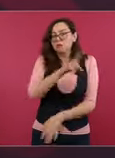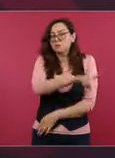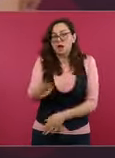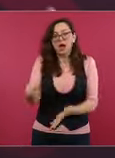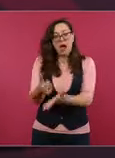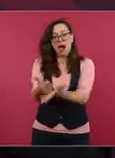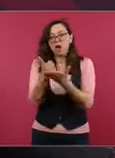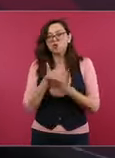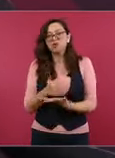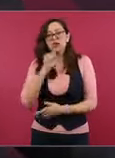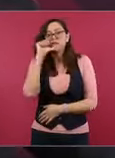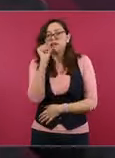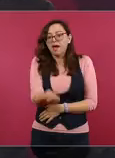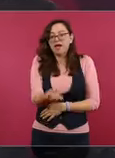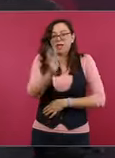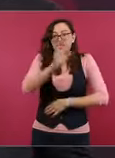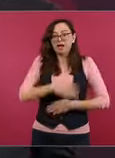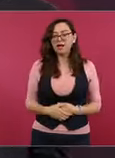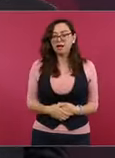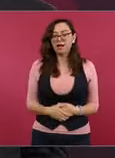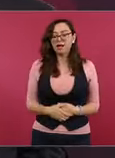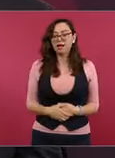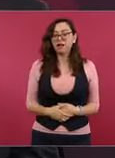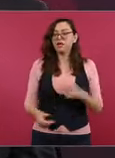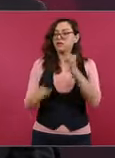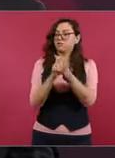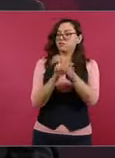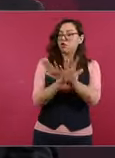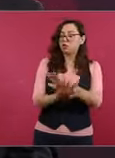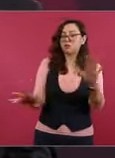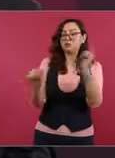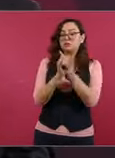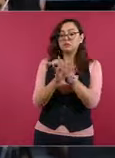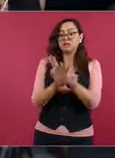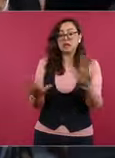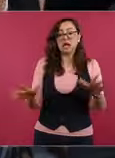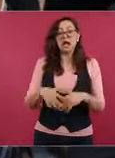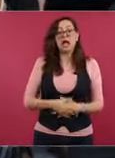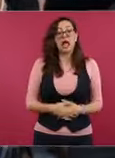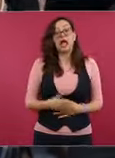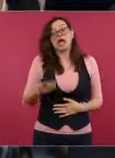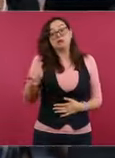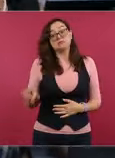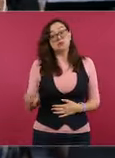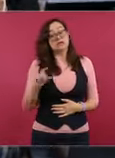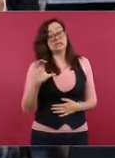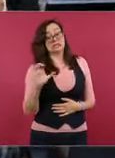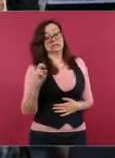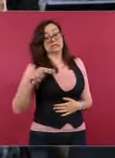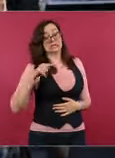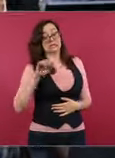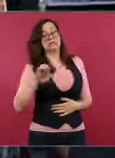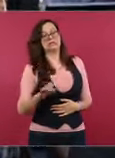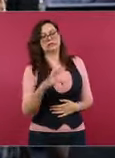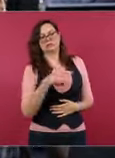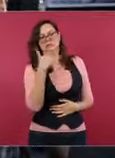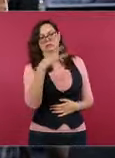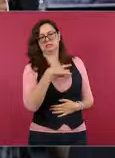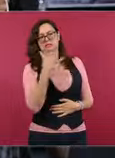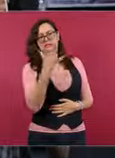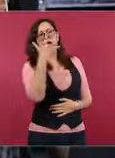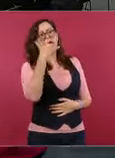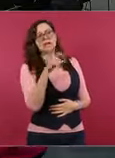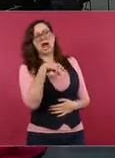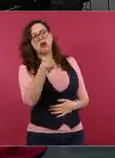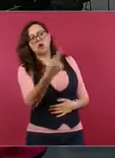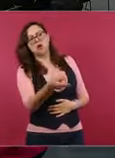a informar de que ya no es lo mismo. Digo, cuestionan incluso la relación con el CENTE e incluso la candidatura que se le dio al líder del CENTE.